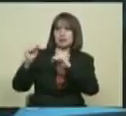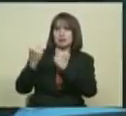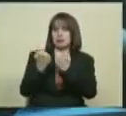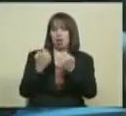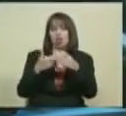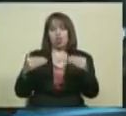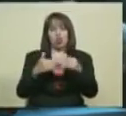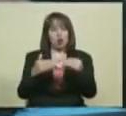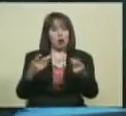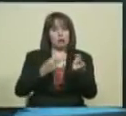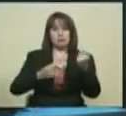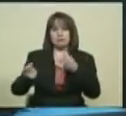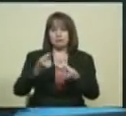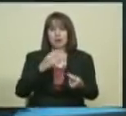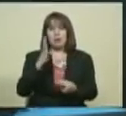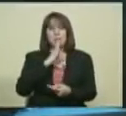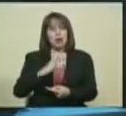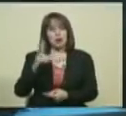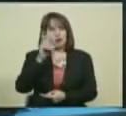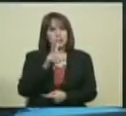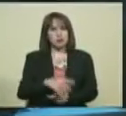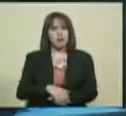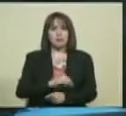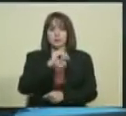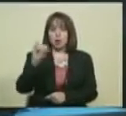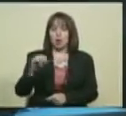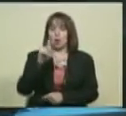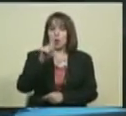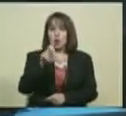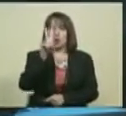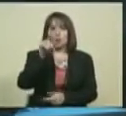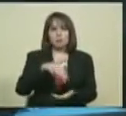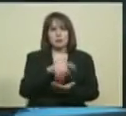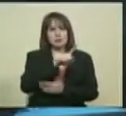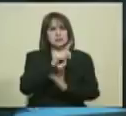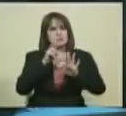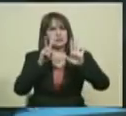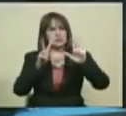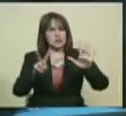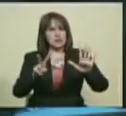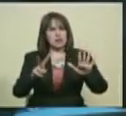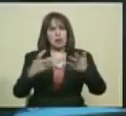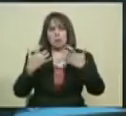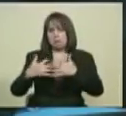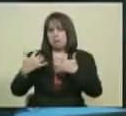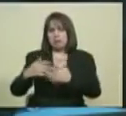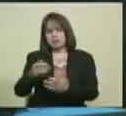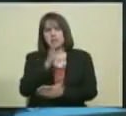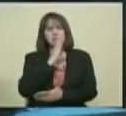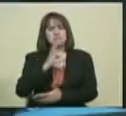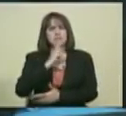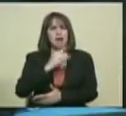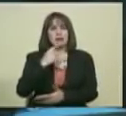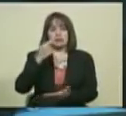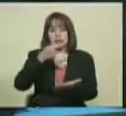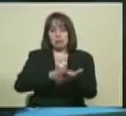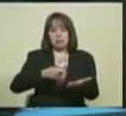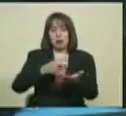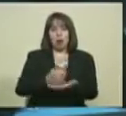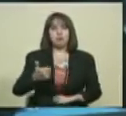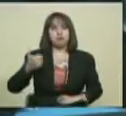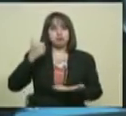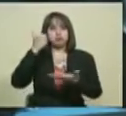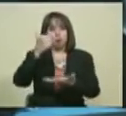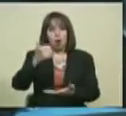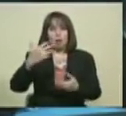dólares con los bancos e instituciones de Venezuela. Julio 2017, la empresa Delaware Bank, agente de pago de bonos de PDVSA, informa